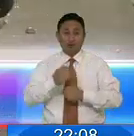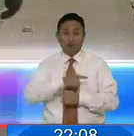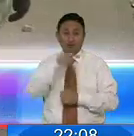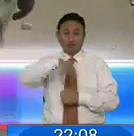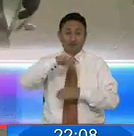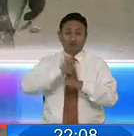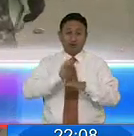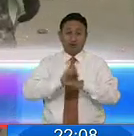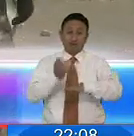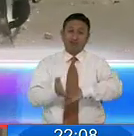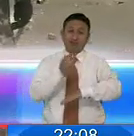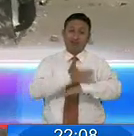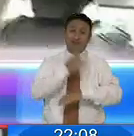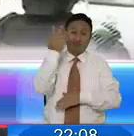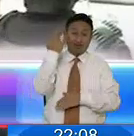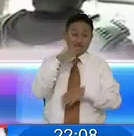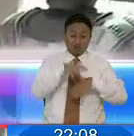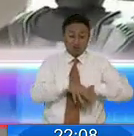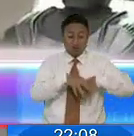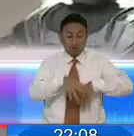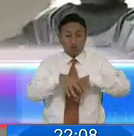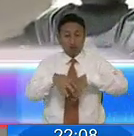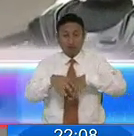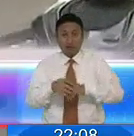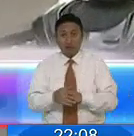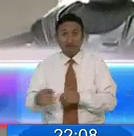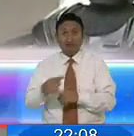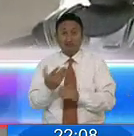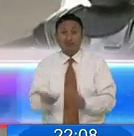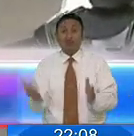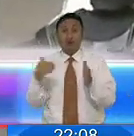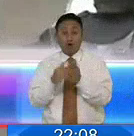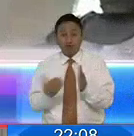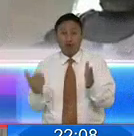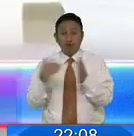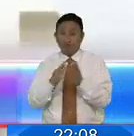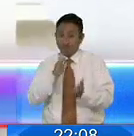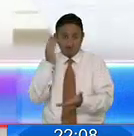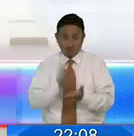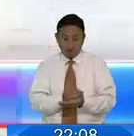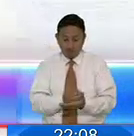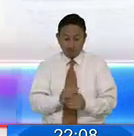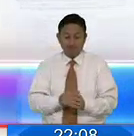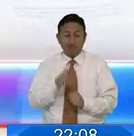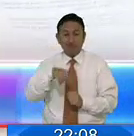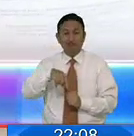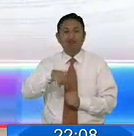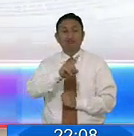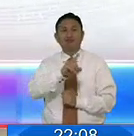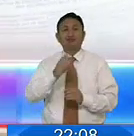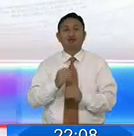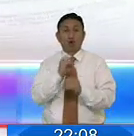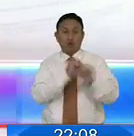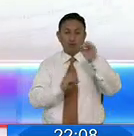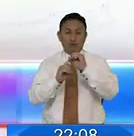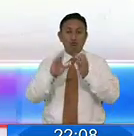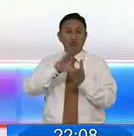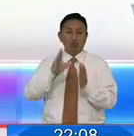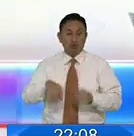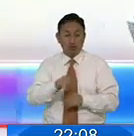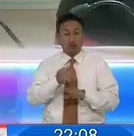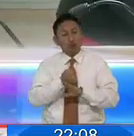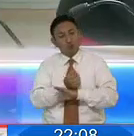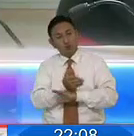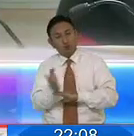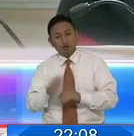en aquellos días y con el fin de evitar que estos así se vuelvan a repetir ciudadano recomendaría